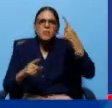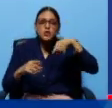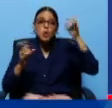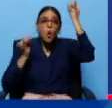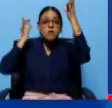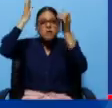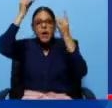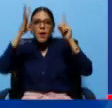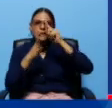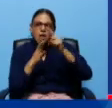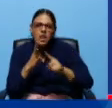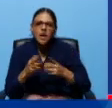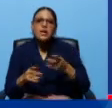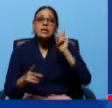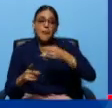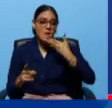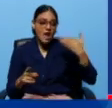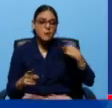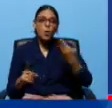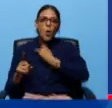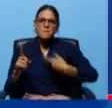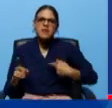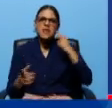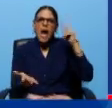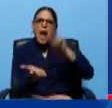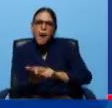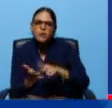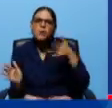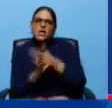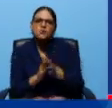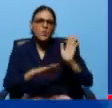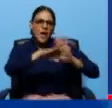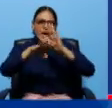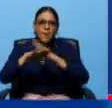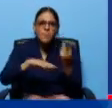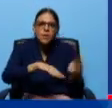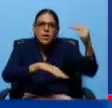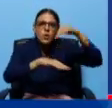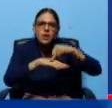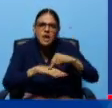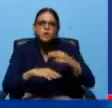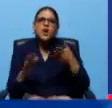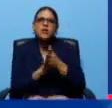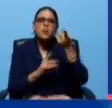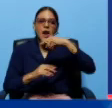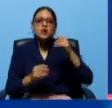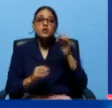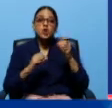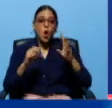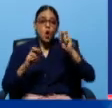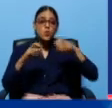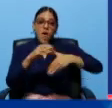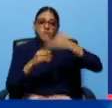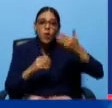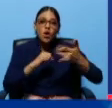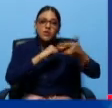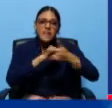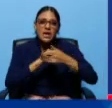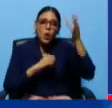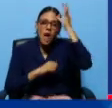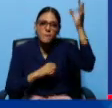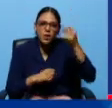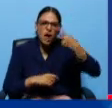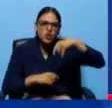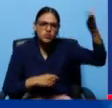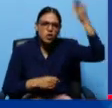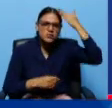creatividad. Usted recientemente, presidente, aprobó la Convocatoria Nacional de Innovación Tecnológica Popular, Saberes Creadores del Pueblo,